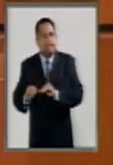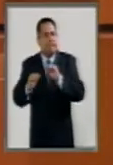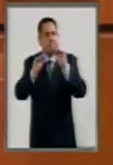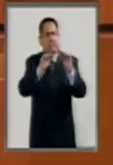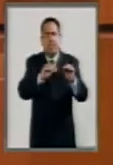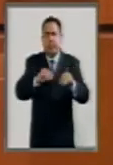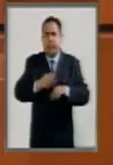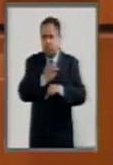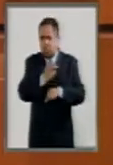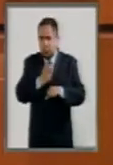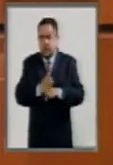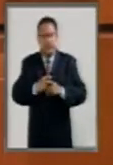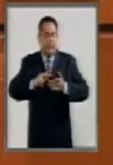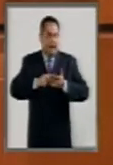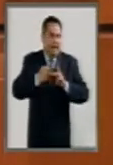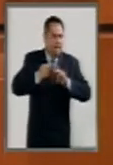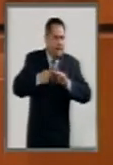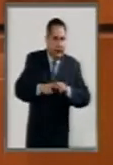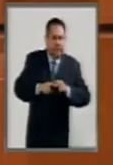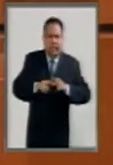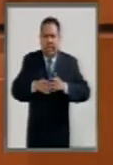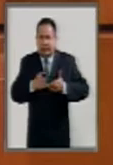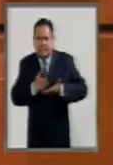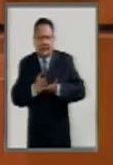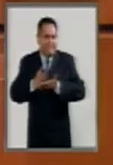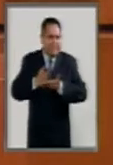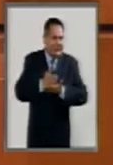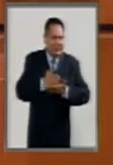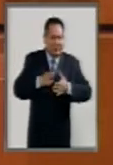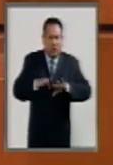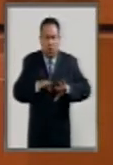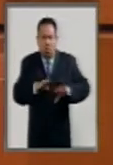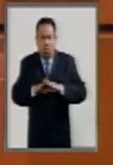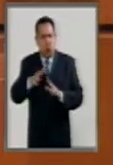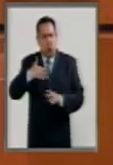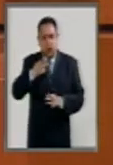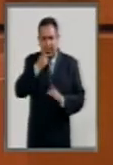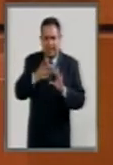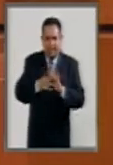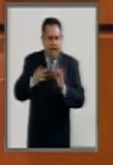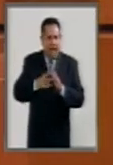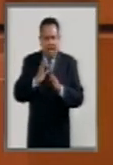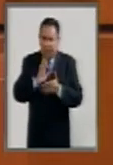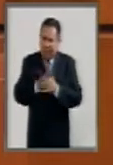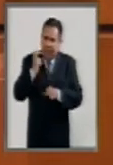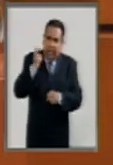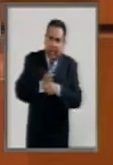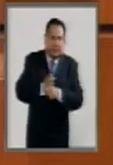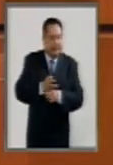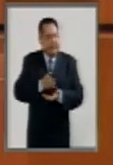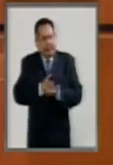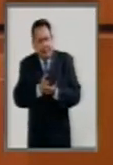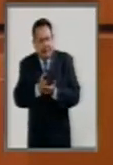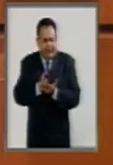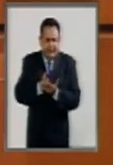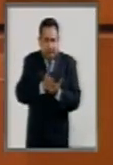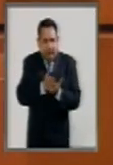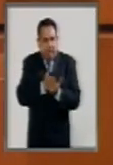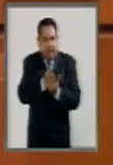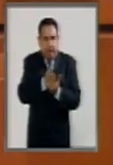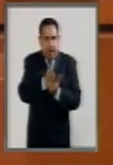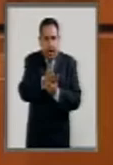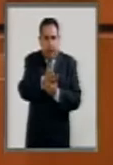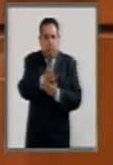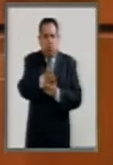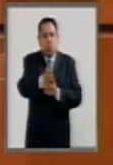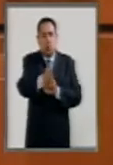sus familias y empezar a picar literalmente, como yo decía, piedra para abrirse camino. Son